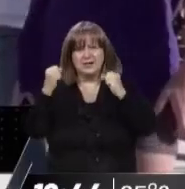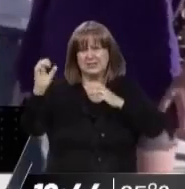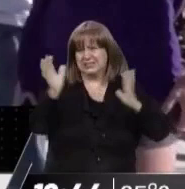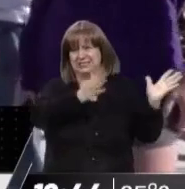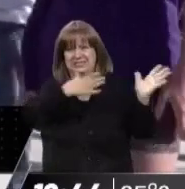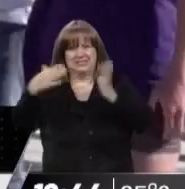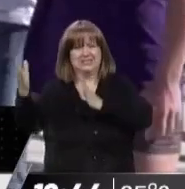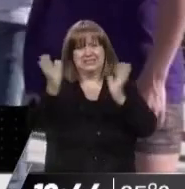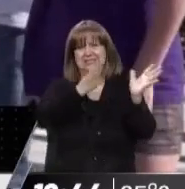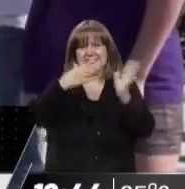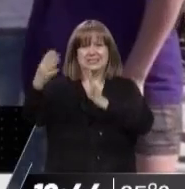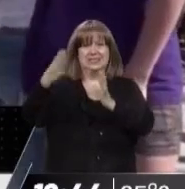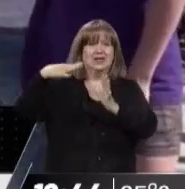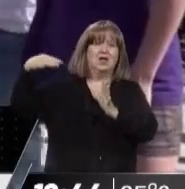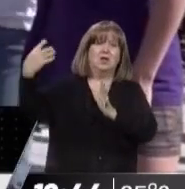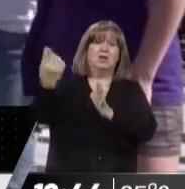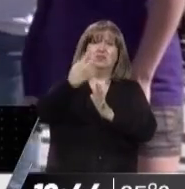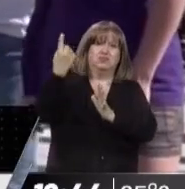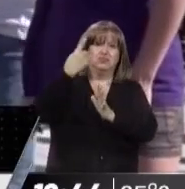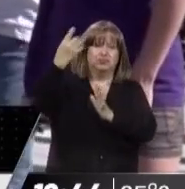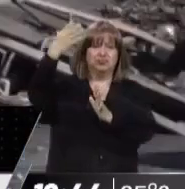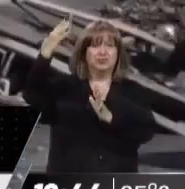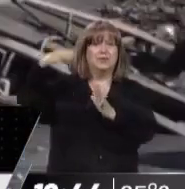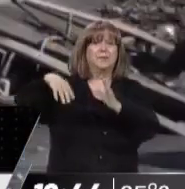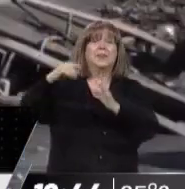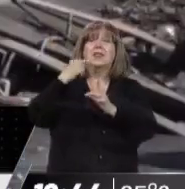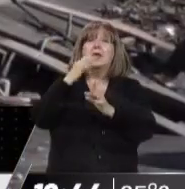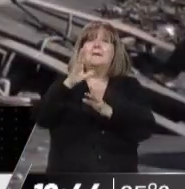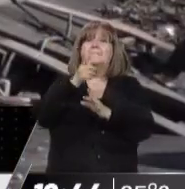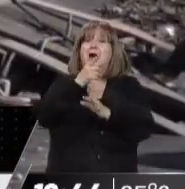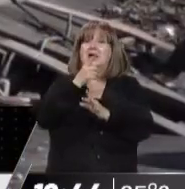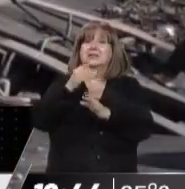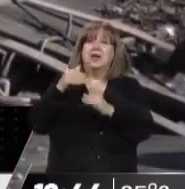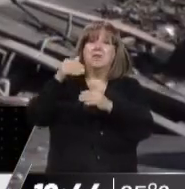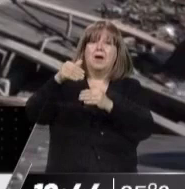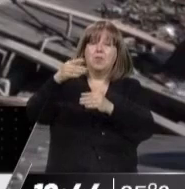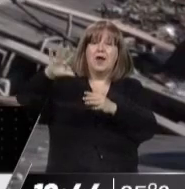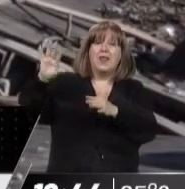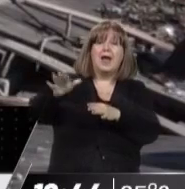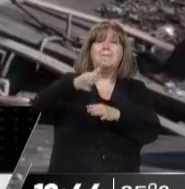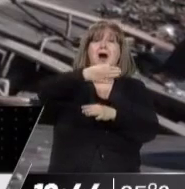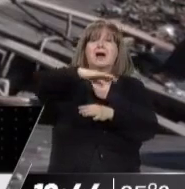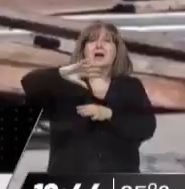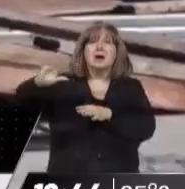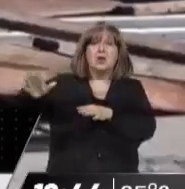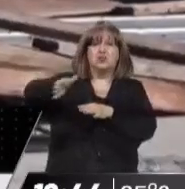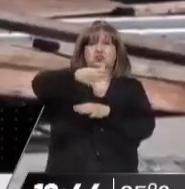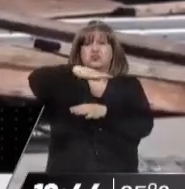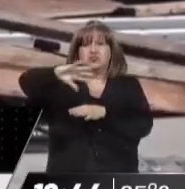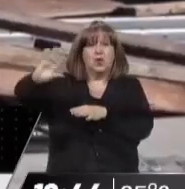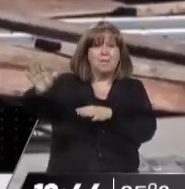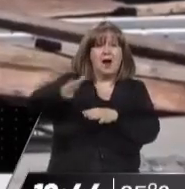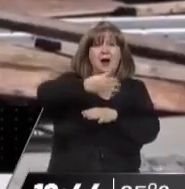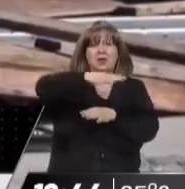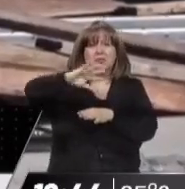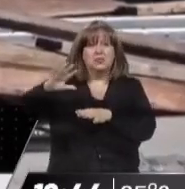estados costeros de Carolina del Norte y Sur, donde meteorólogos advierten que podría causar graves marejadas ciclónicas. Convertido en